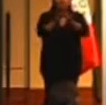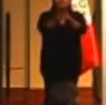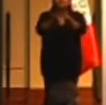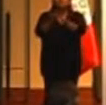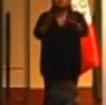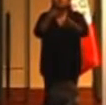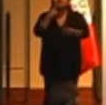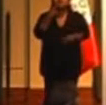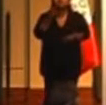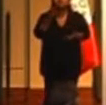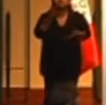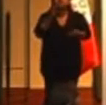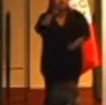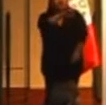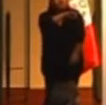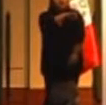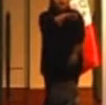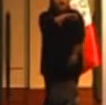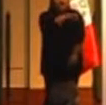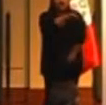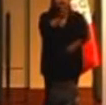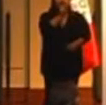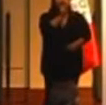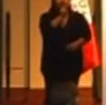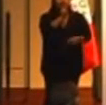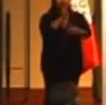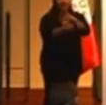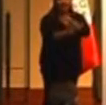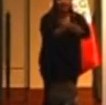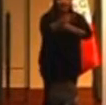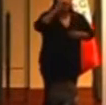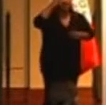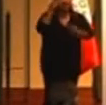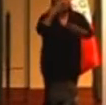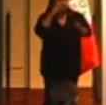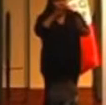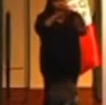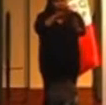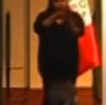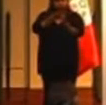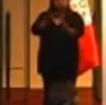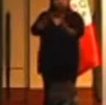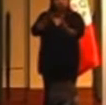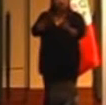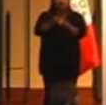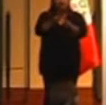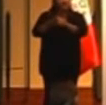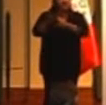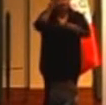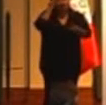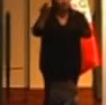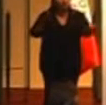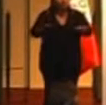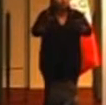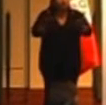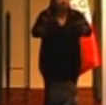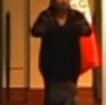vigilantes privados del distrito, y nos permite también saber dónde